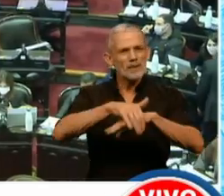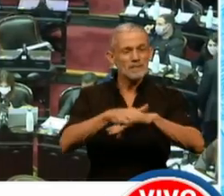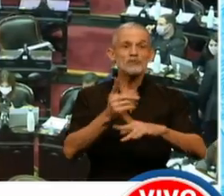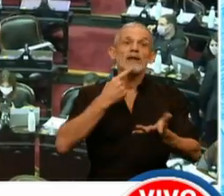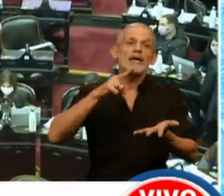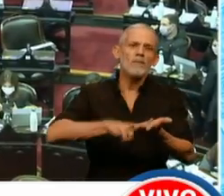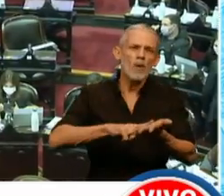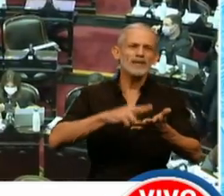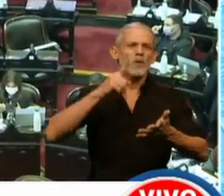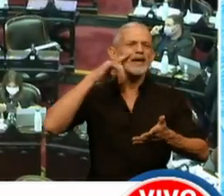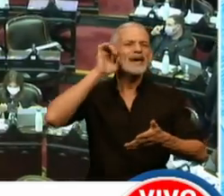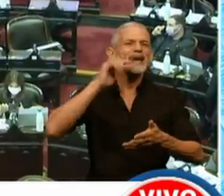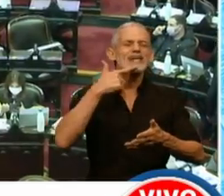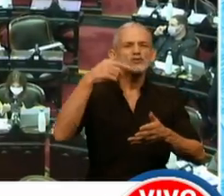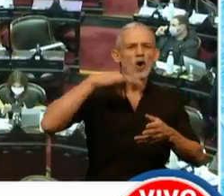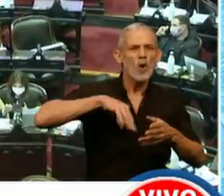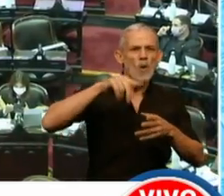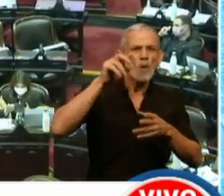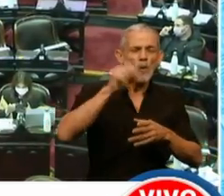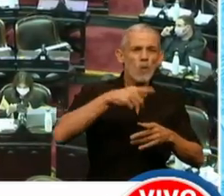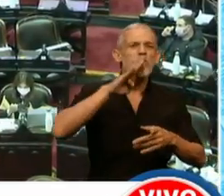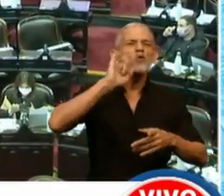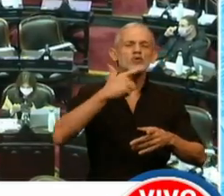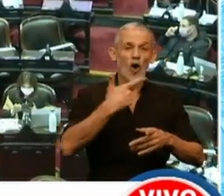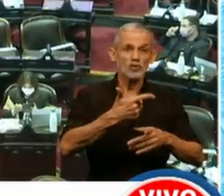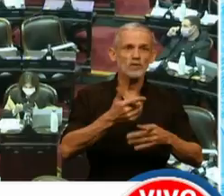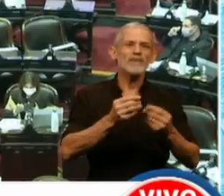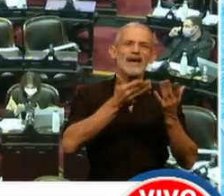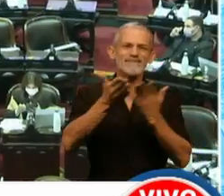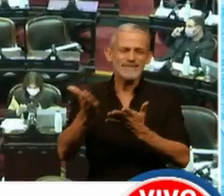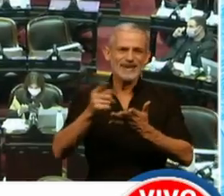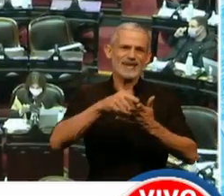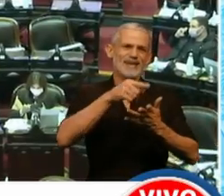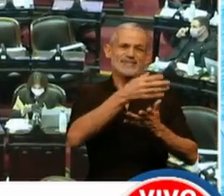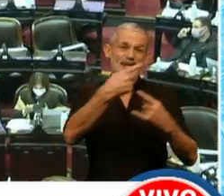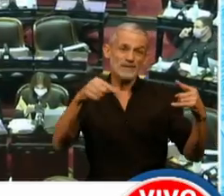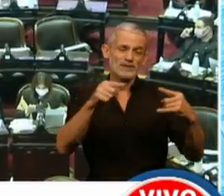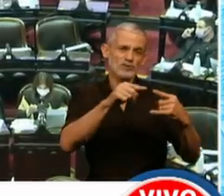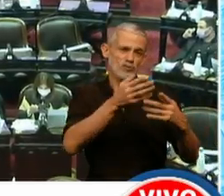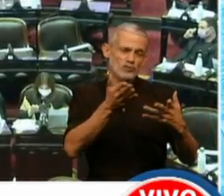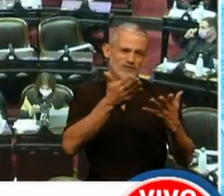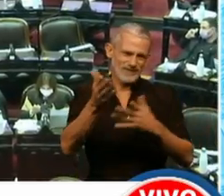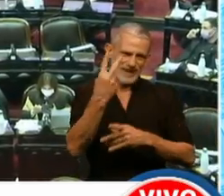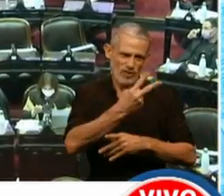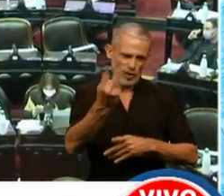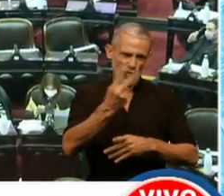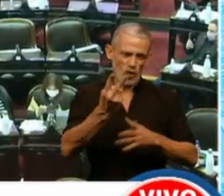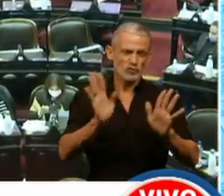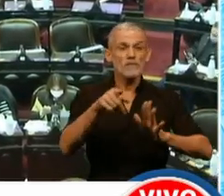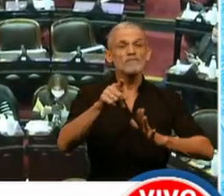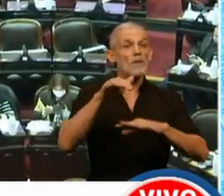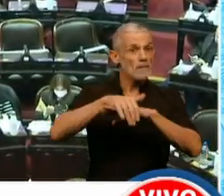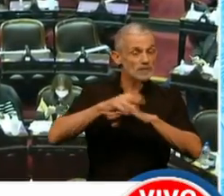gravar con ingresos brutos a las exportaciones tanto de bienes como de servicios pero no solamente emisiones sino cualquier otra